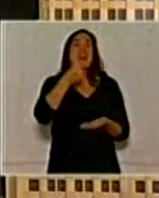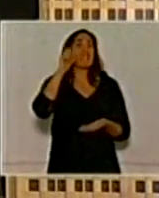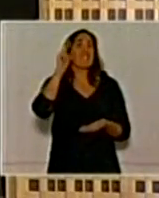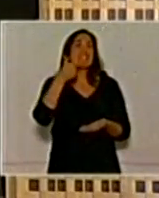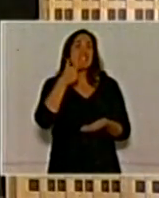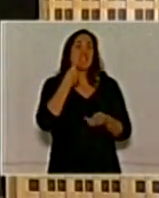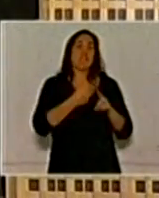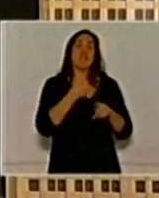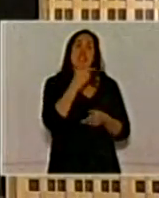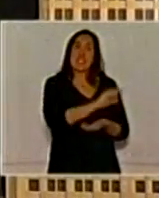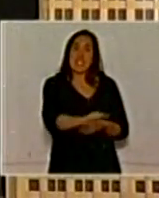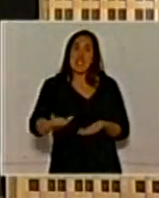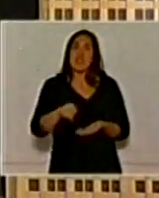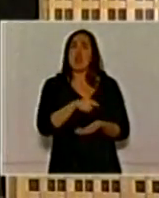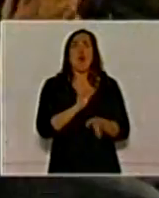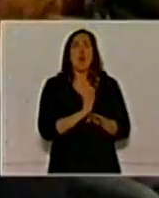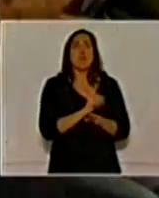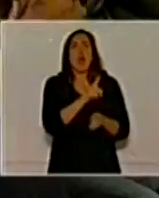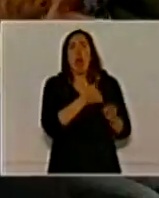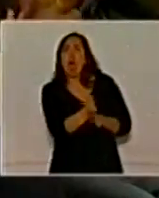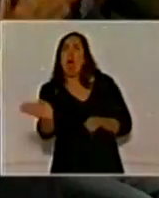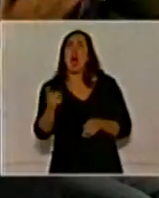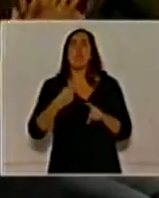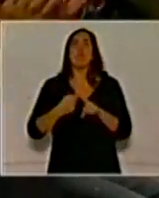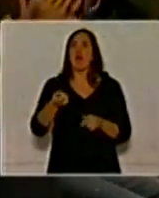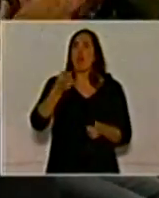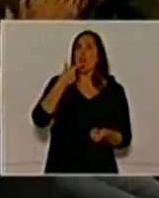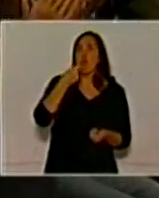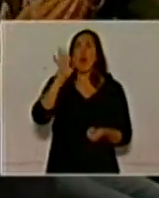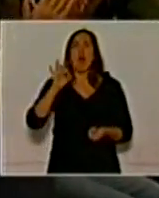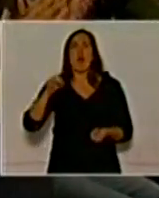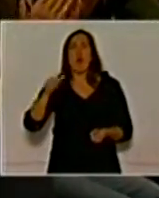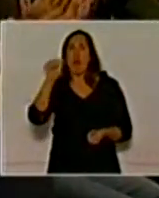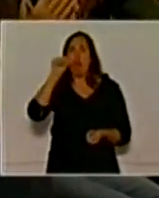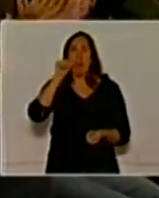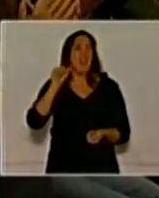Eso... Eso lo sabíamos.